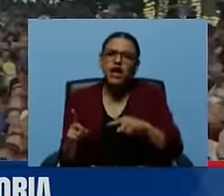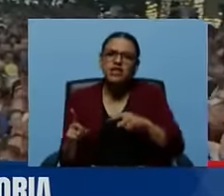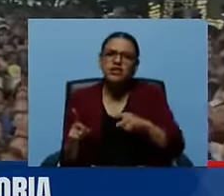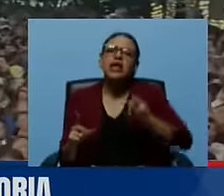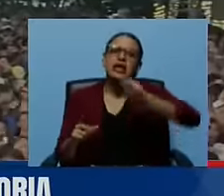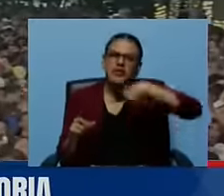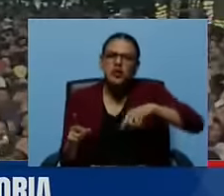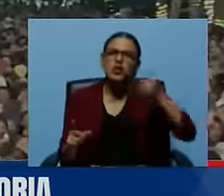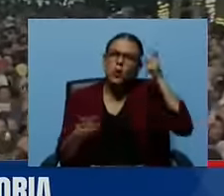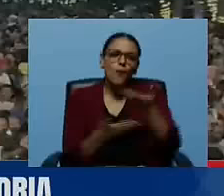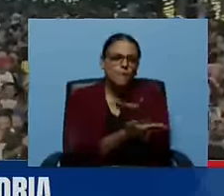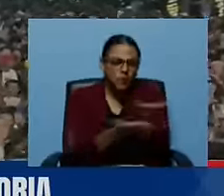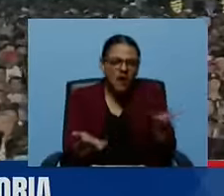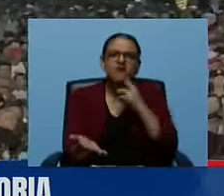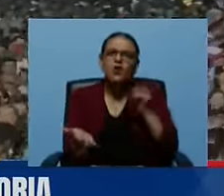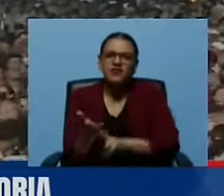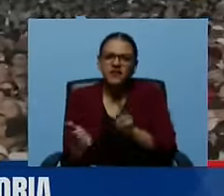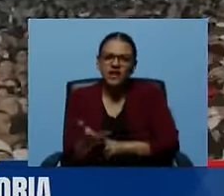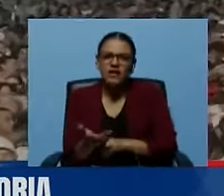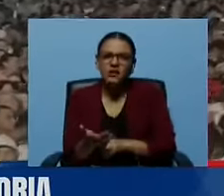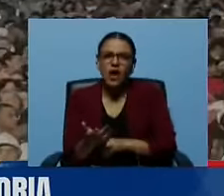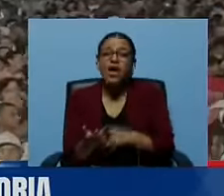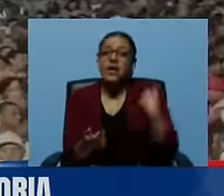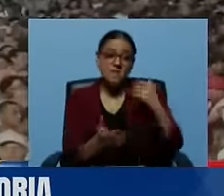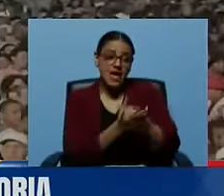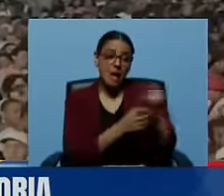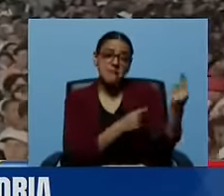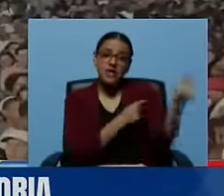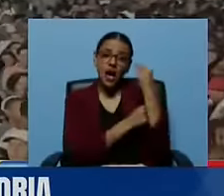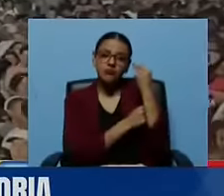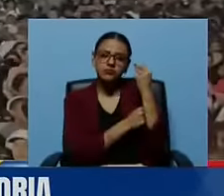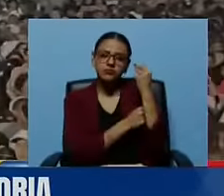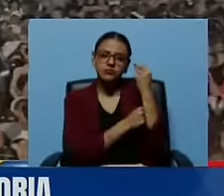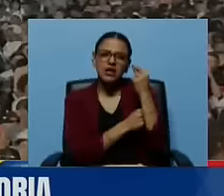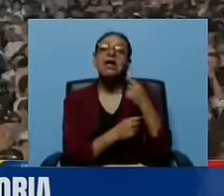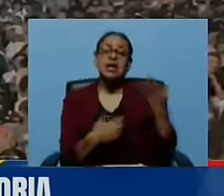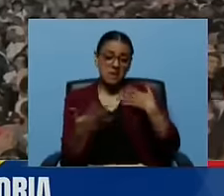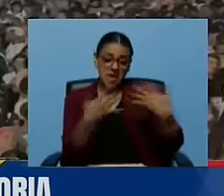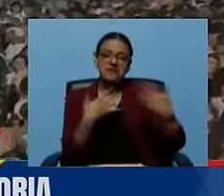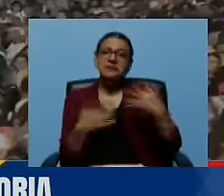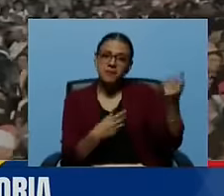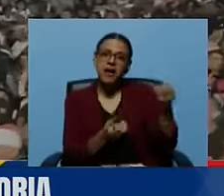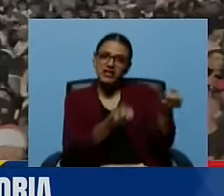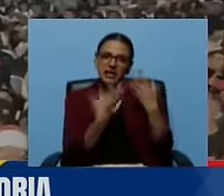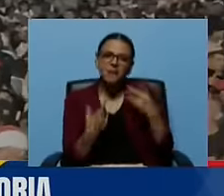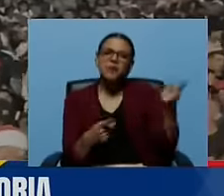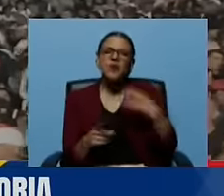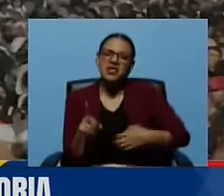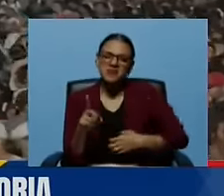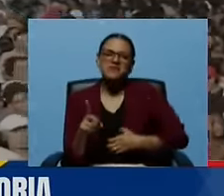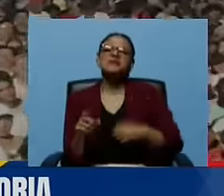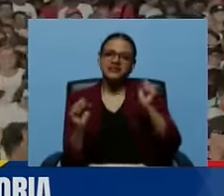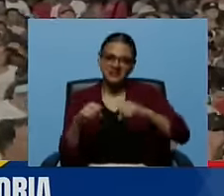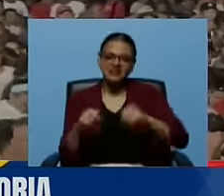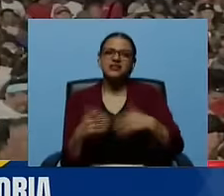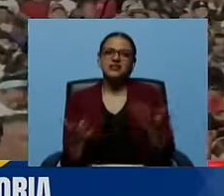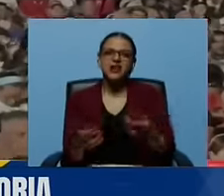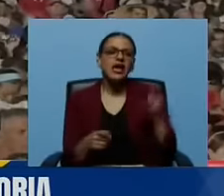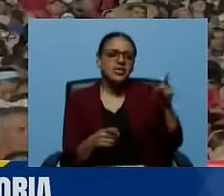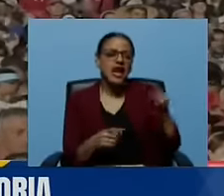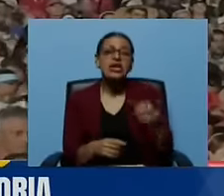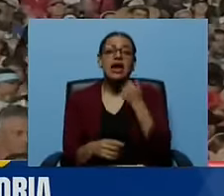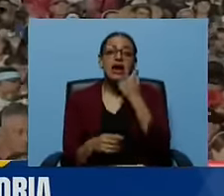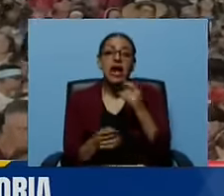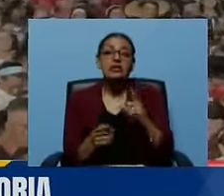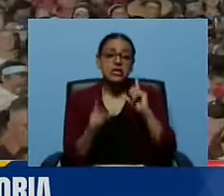pueblo. Y me dice esta amiga, que es bastante simpática ella porque es cómica, que ella iba